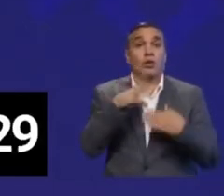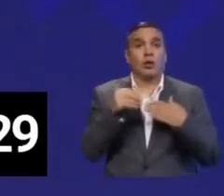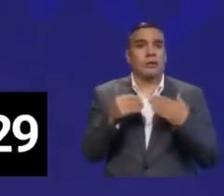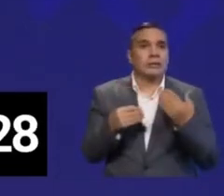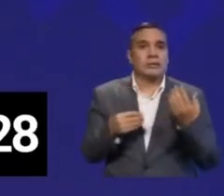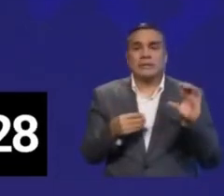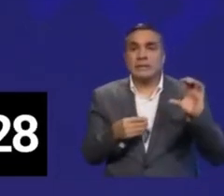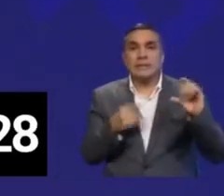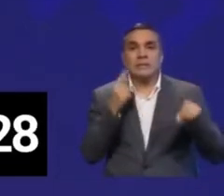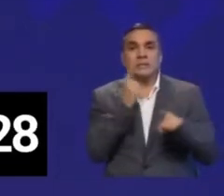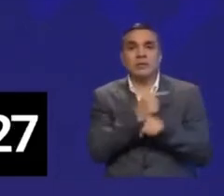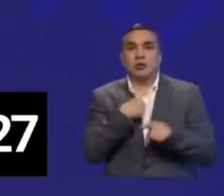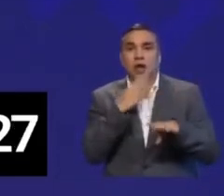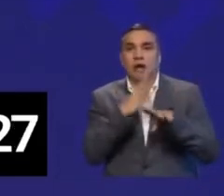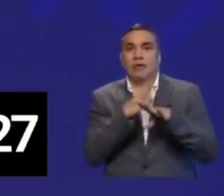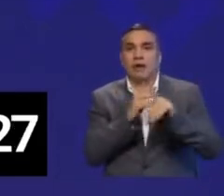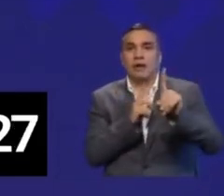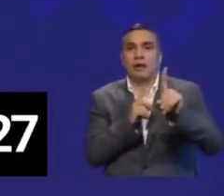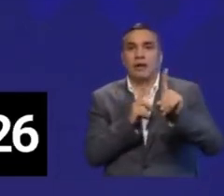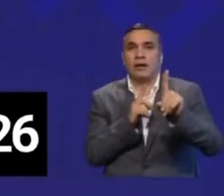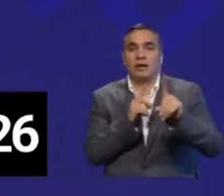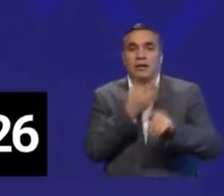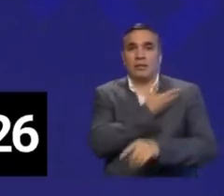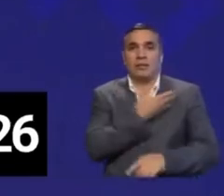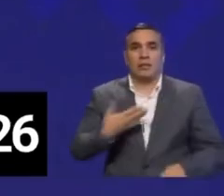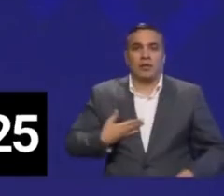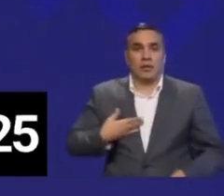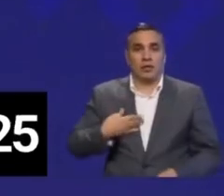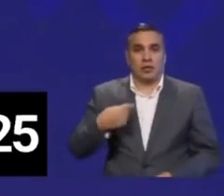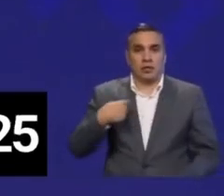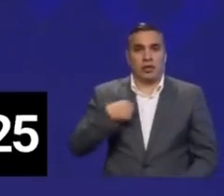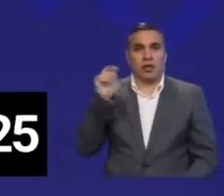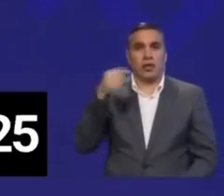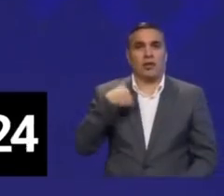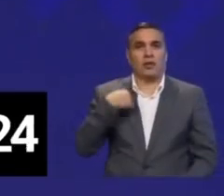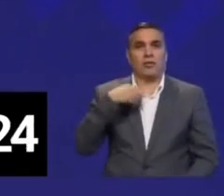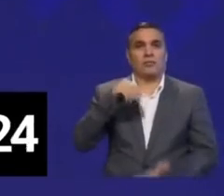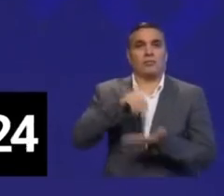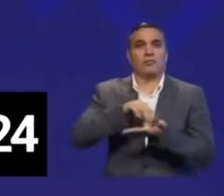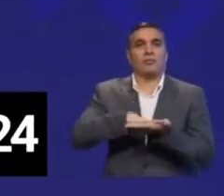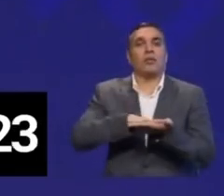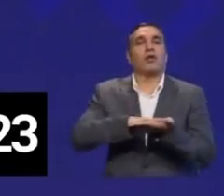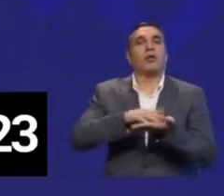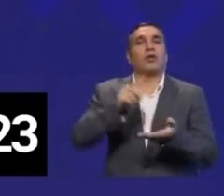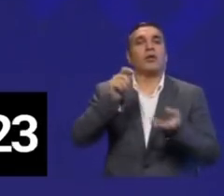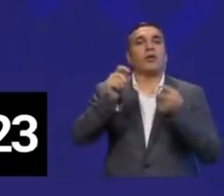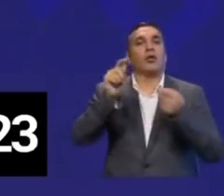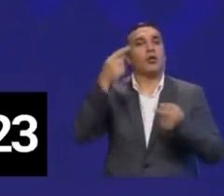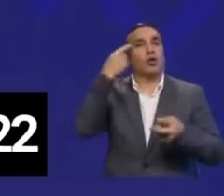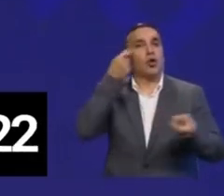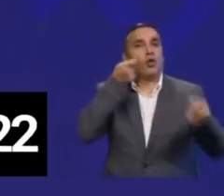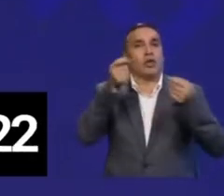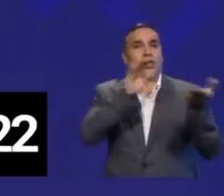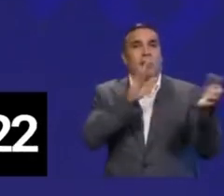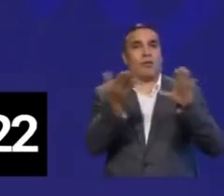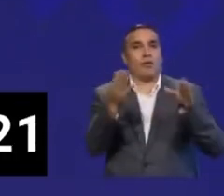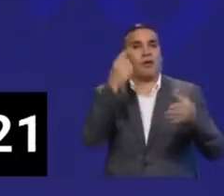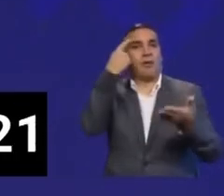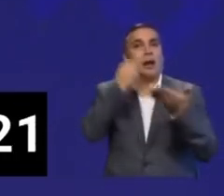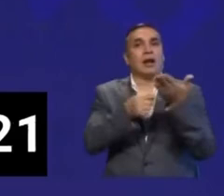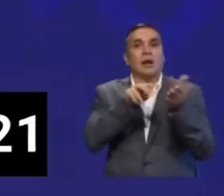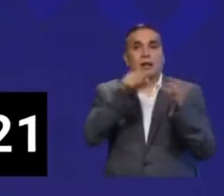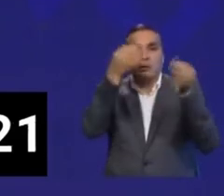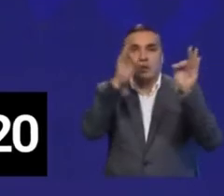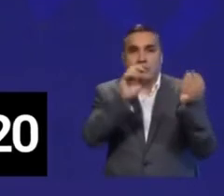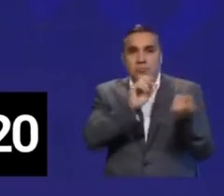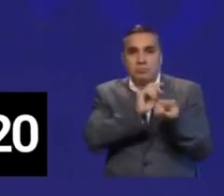$240 millones. Por eso yo hablaba de que el presidente de la República tiene que decretar estado de excepción para redireccionar el presupuesto nacional de